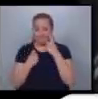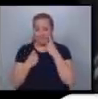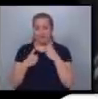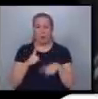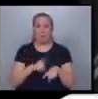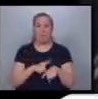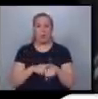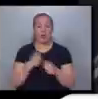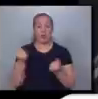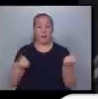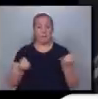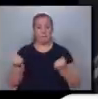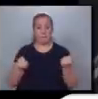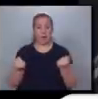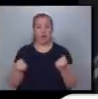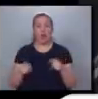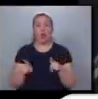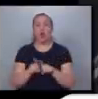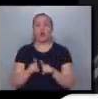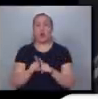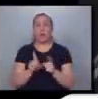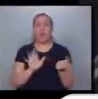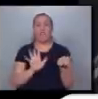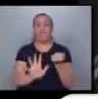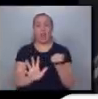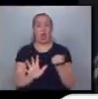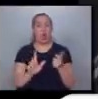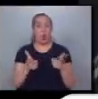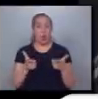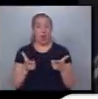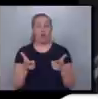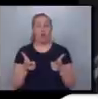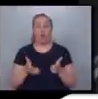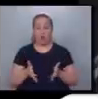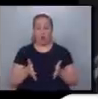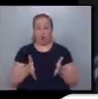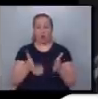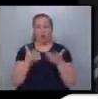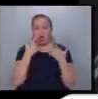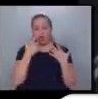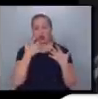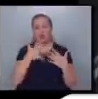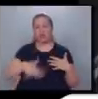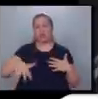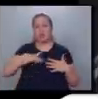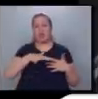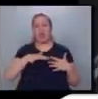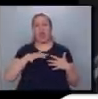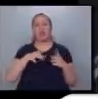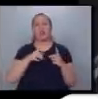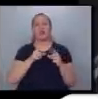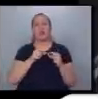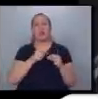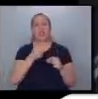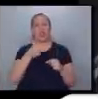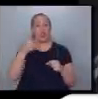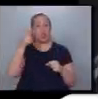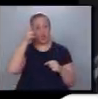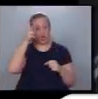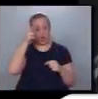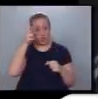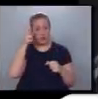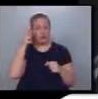que es como que se quedó sin freno, transitaba por una ruta que es muy conocida en la zona, la 38, y se estrelló contra una de las